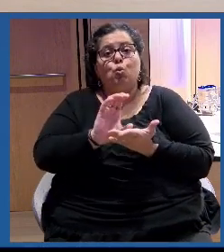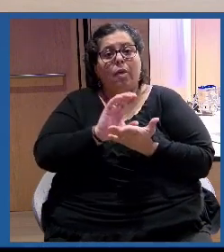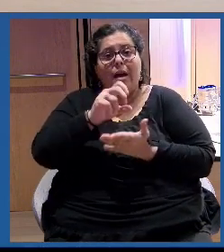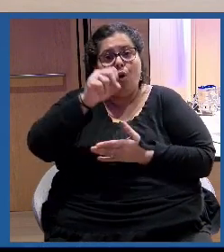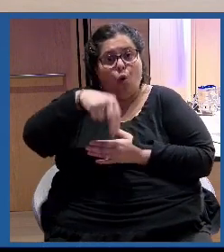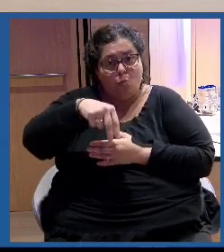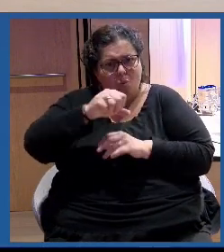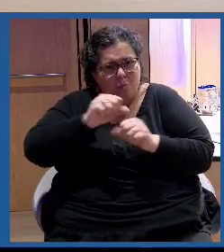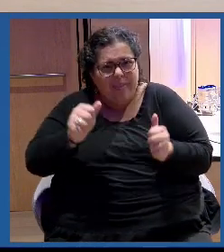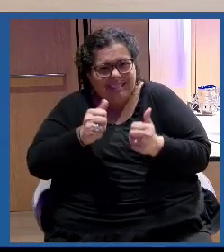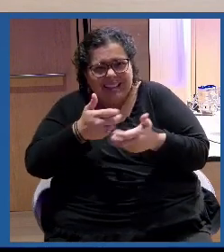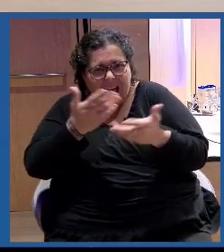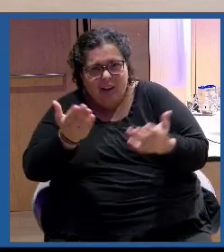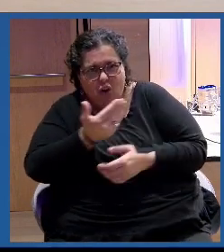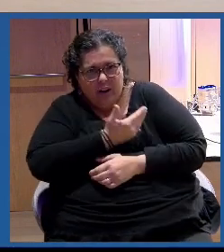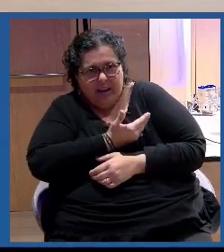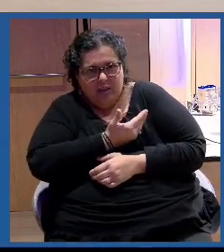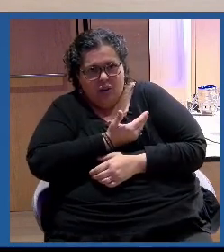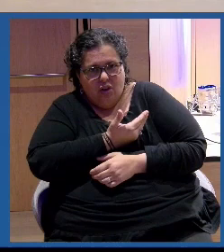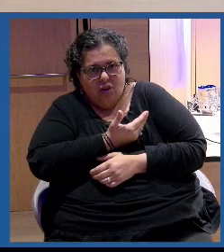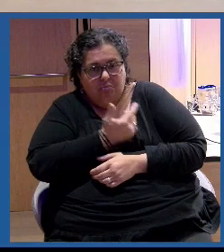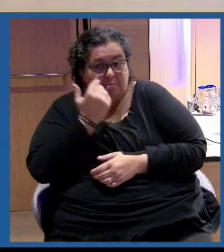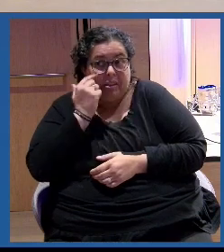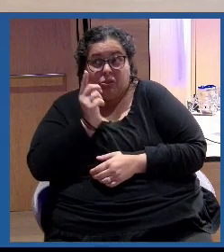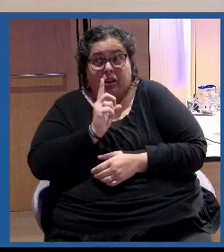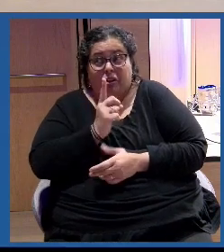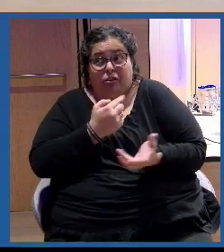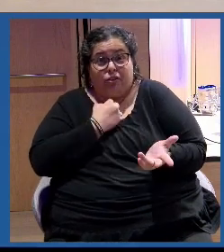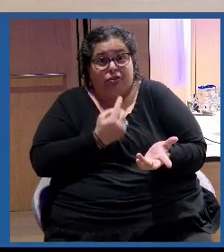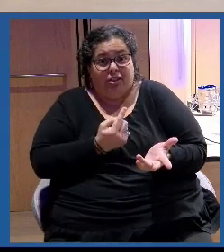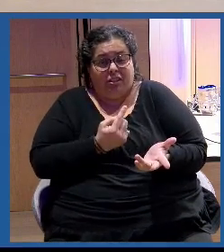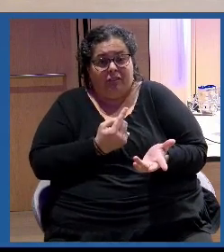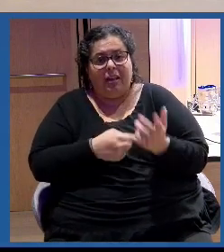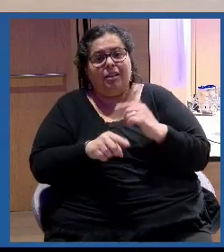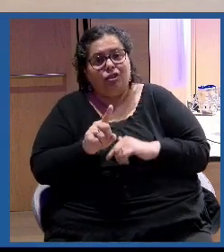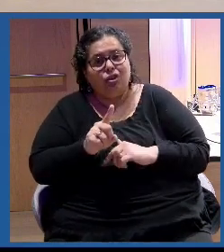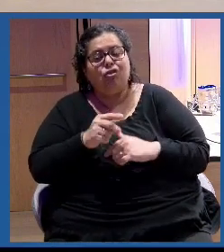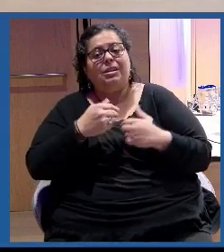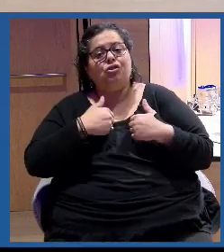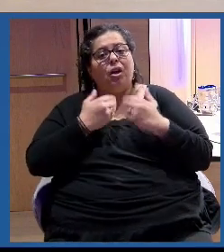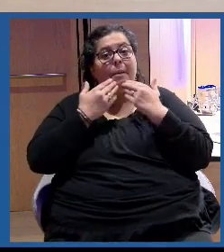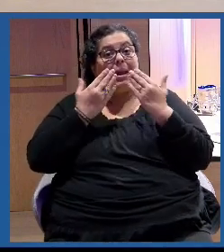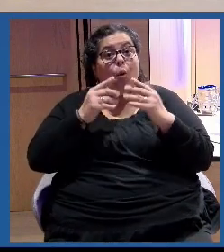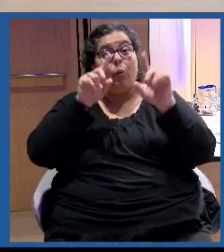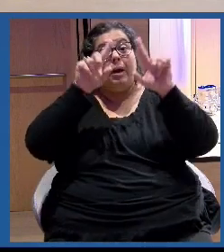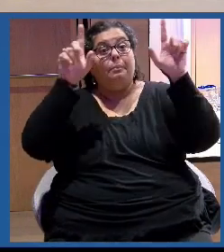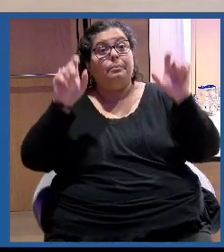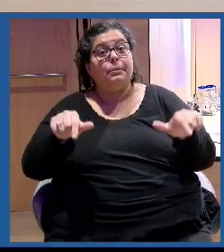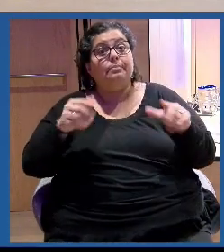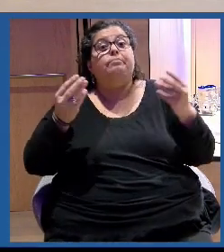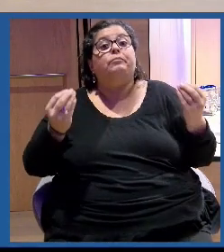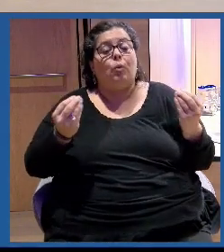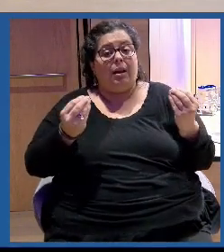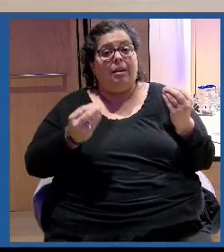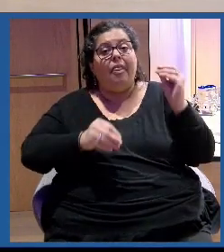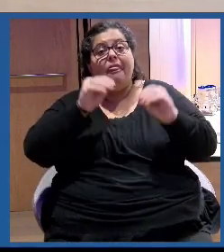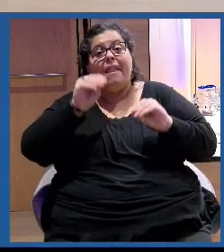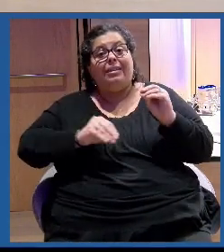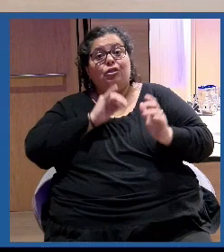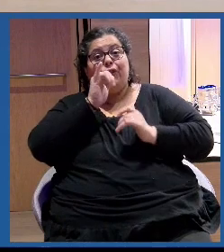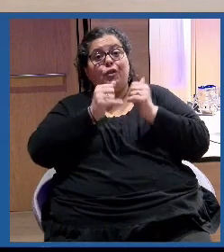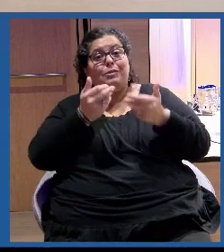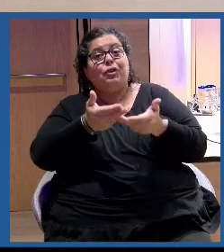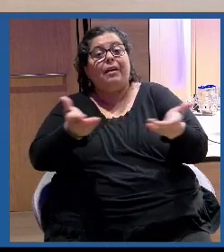hacer algo con esto? Creería que no. Entonces, dejo la pregunta en el aire, datos abiertos. ¿Sí?